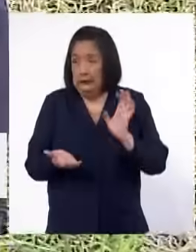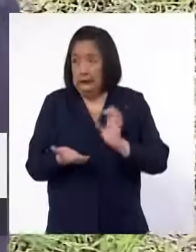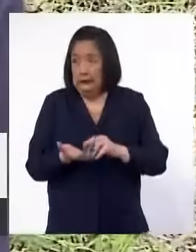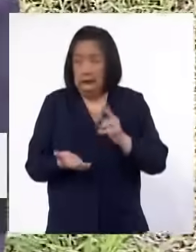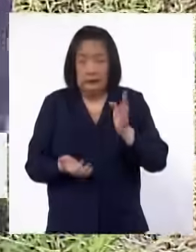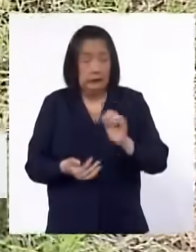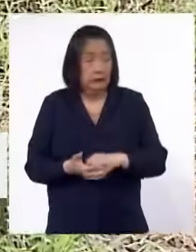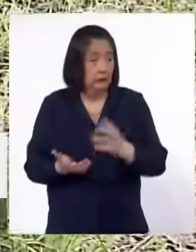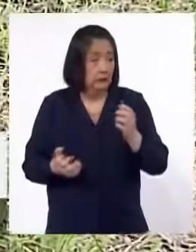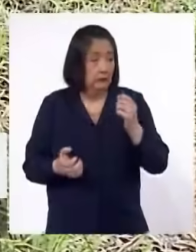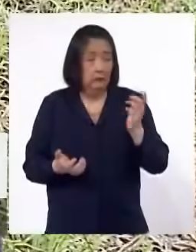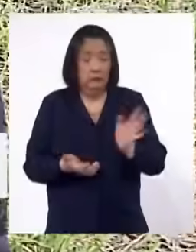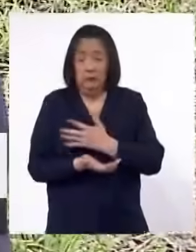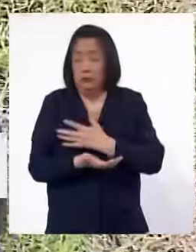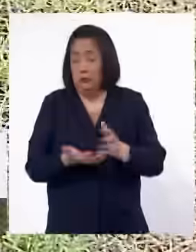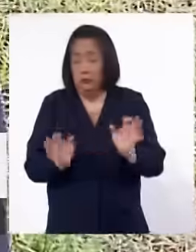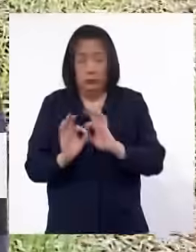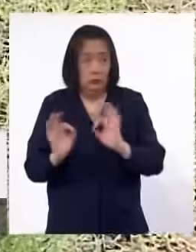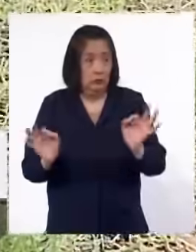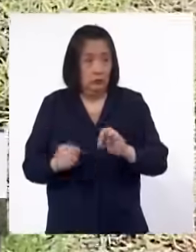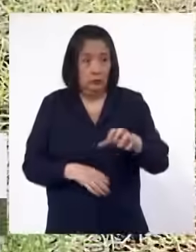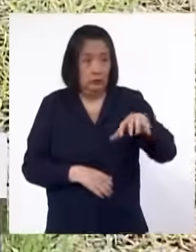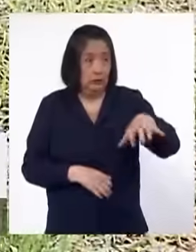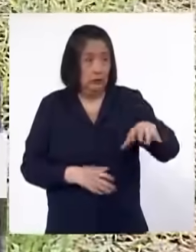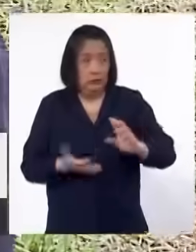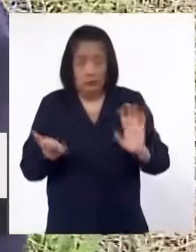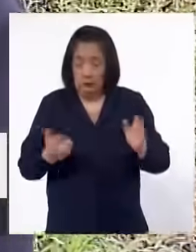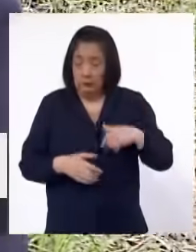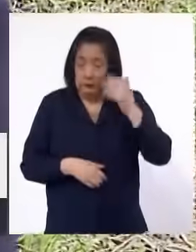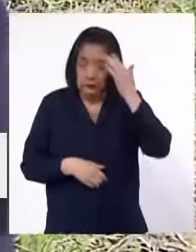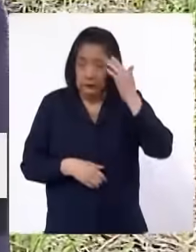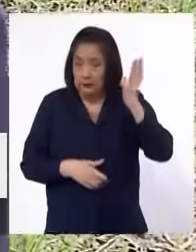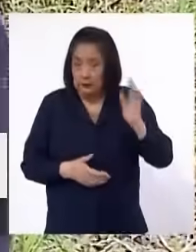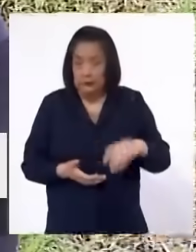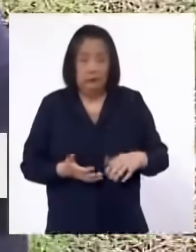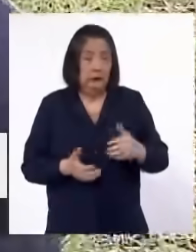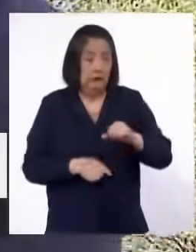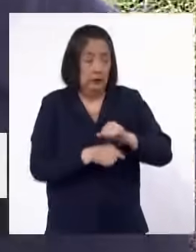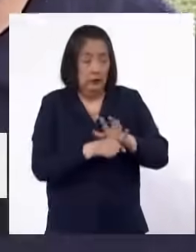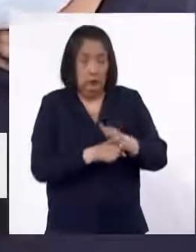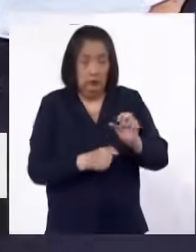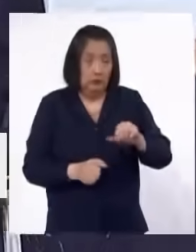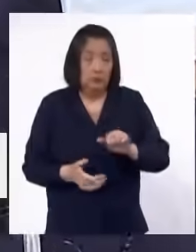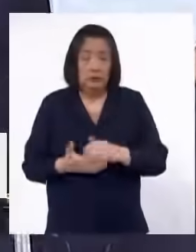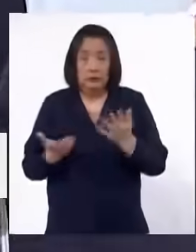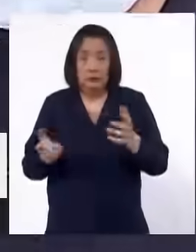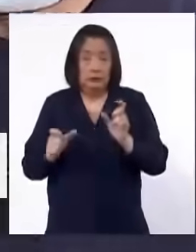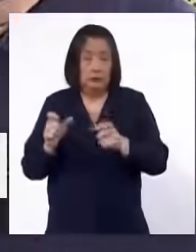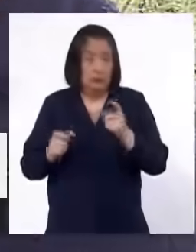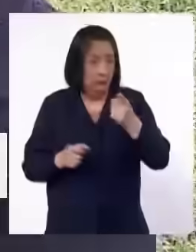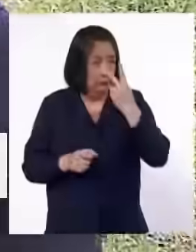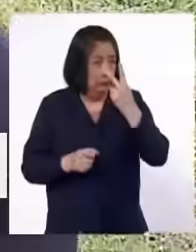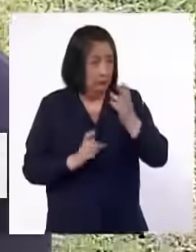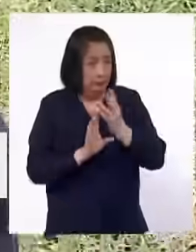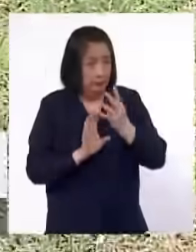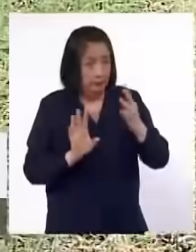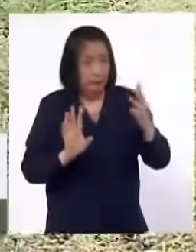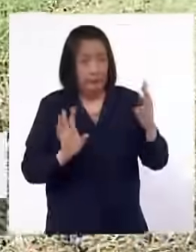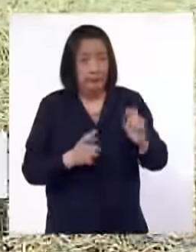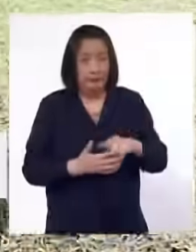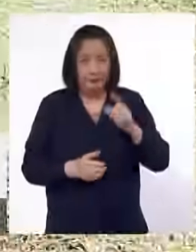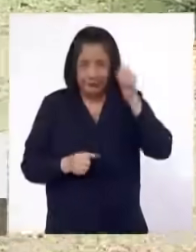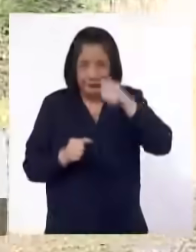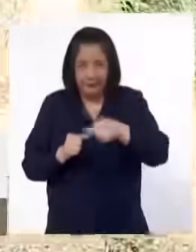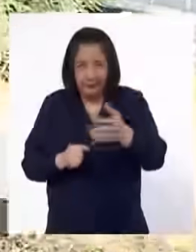El salud del empleado, no hay centro de detección de COVID. No hay centro de detención, bien, hay que precisar que las personas, hay cola incluso, recordemos lo que se